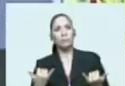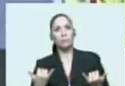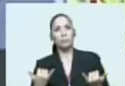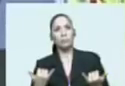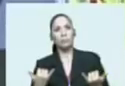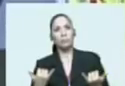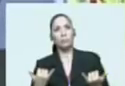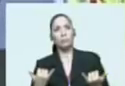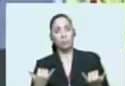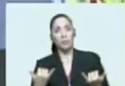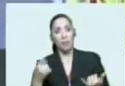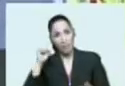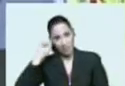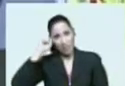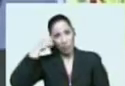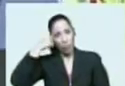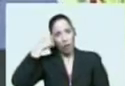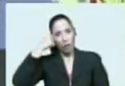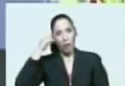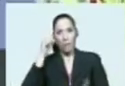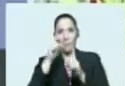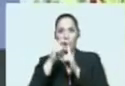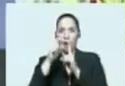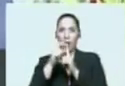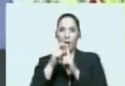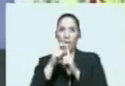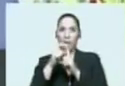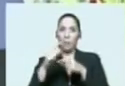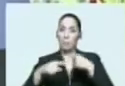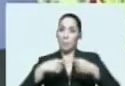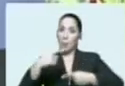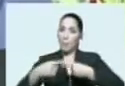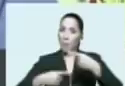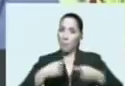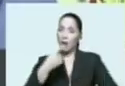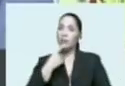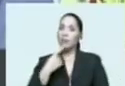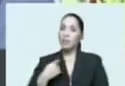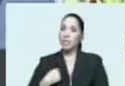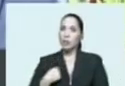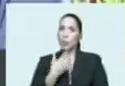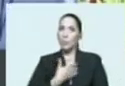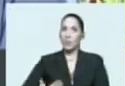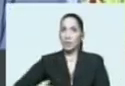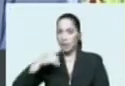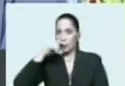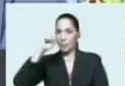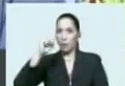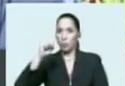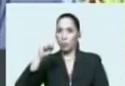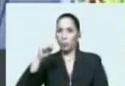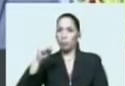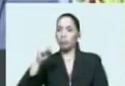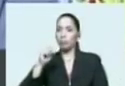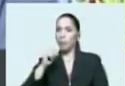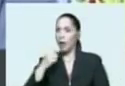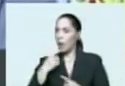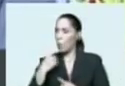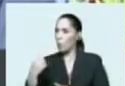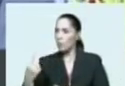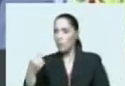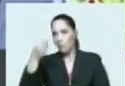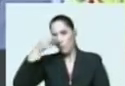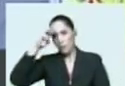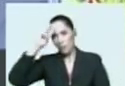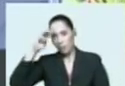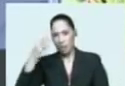recuerdo una frase que en varias oportunidades nos ha dicho el presidente maduro que le comentó fidel y